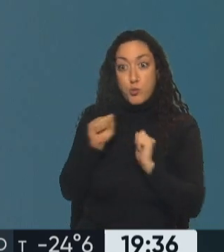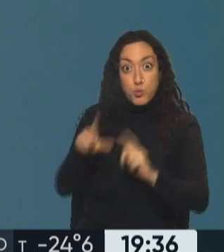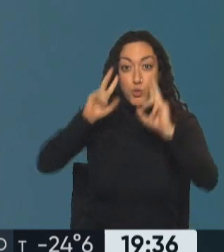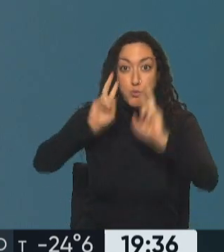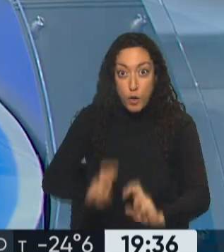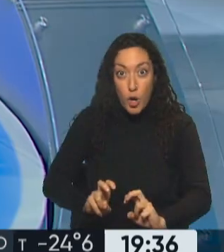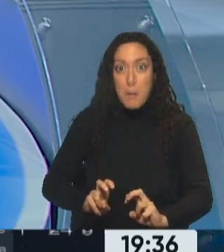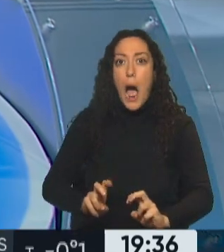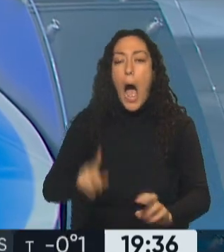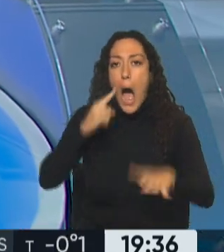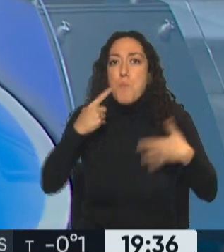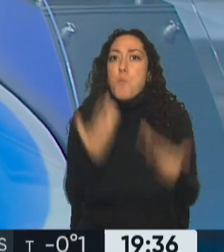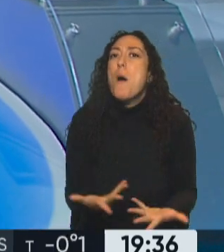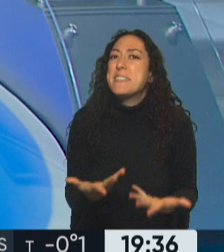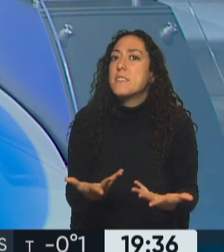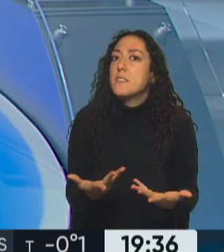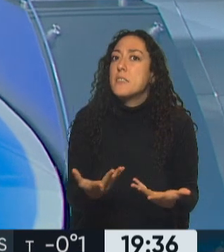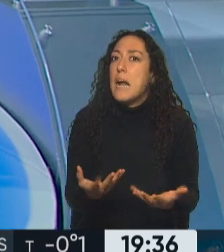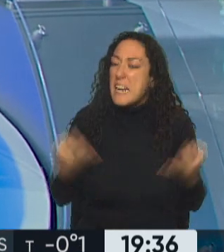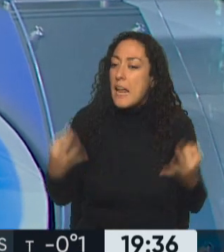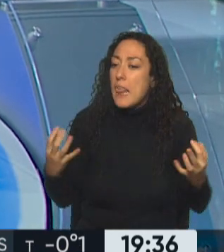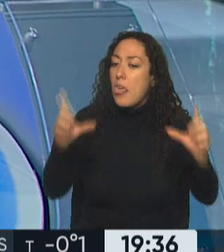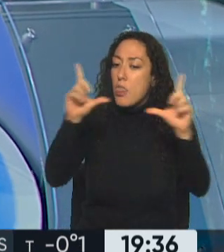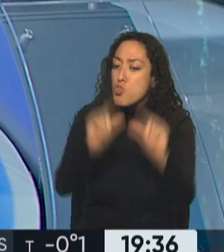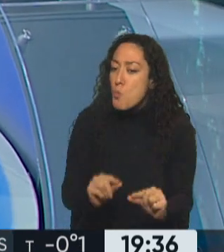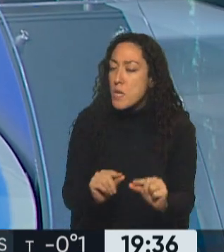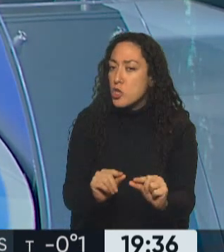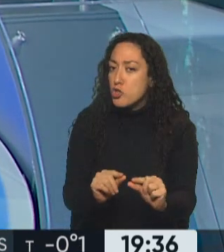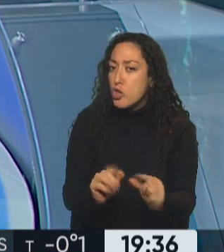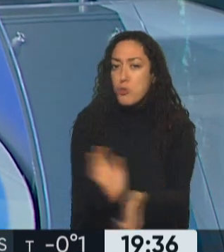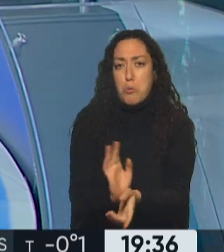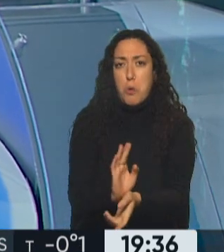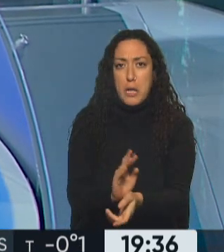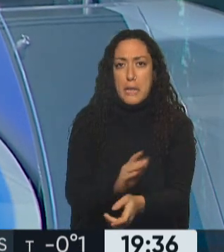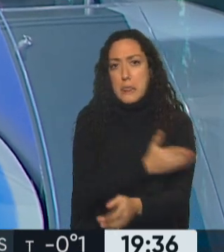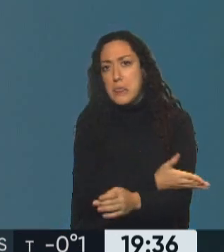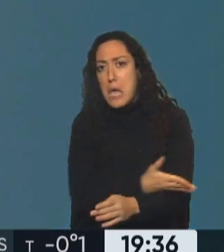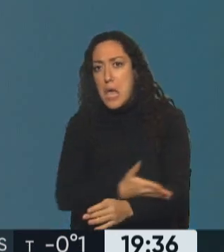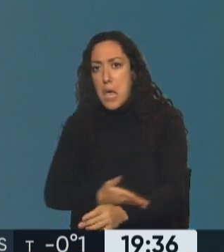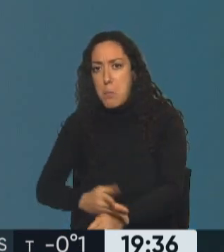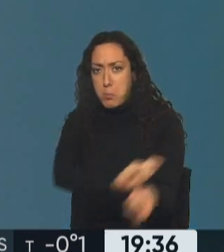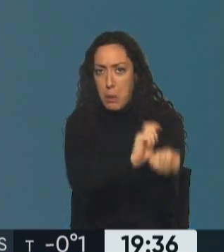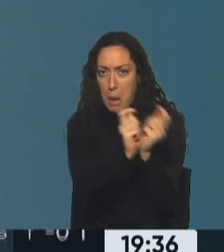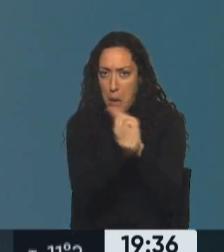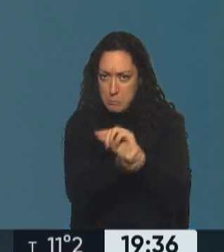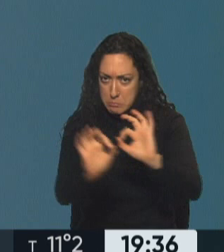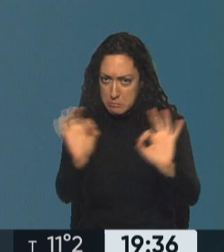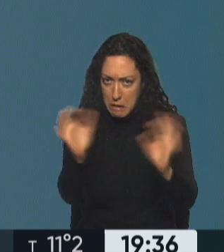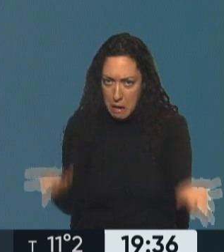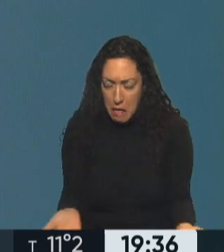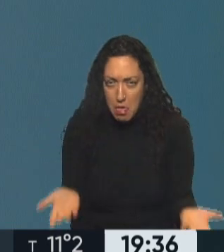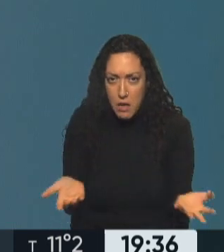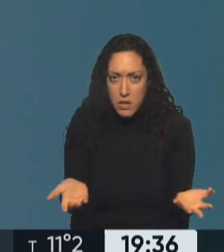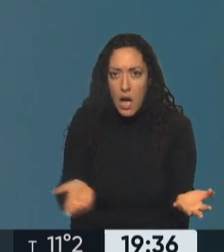da cuenta y le pone números a una realidad que no cambia mucho. ¿Desde cuándo venimos